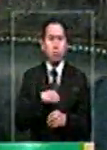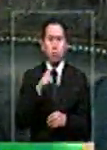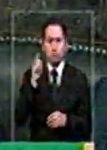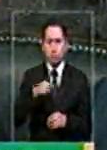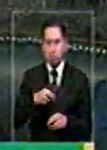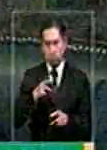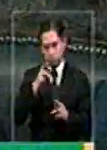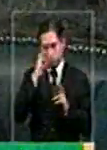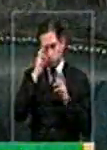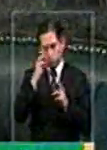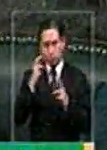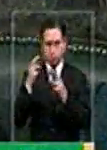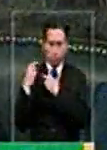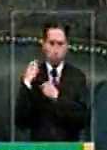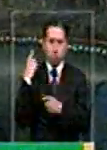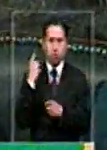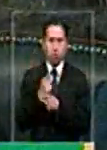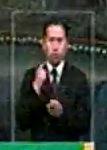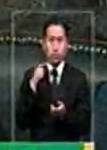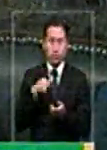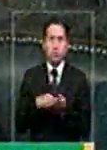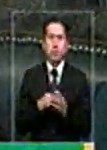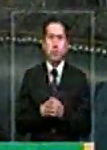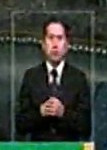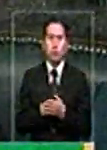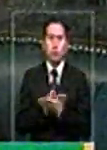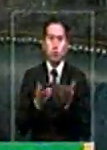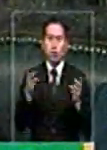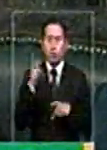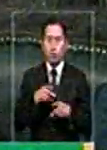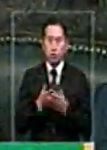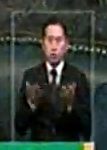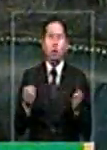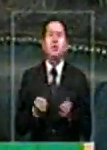con responsabilidad ante nuestro pueblo.